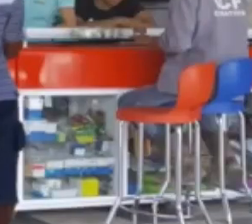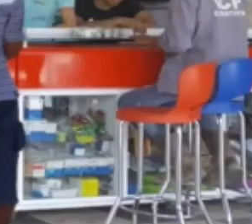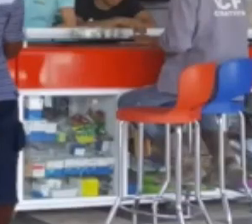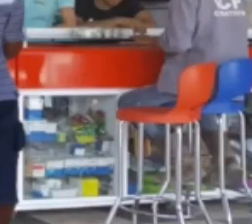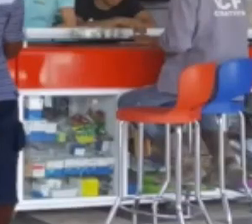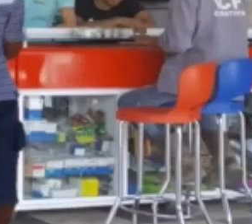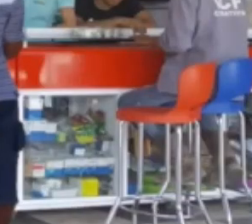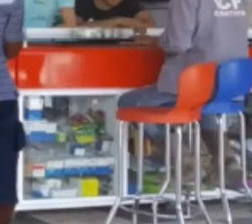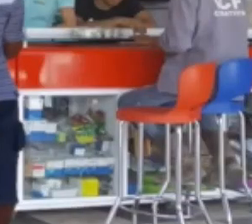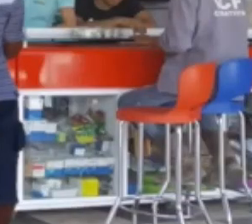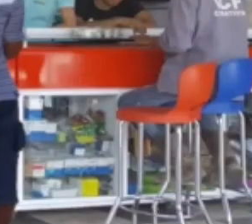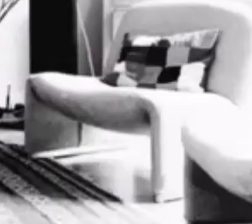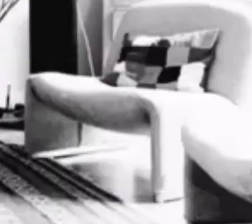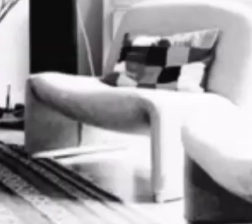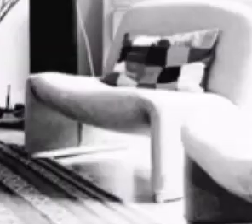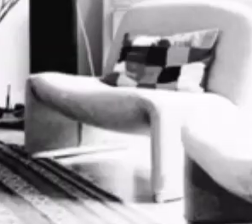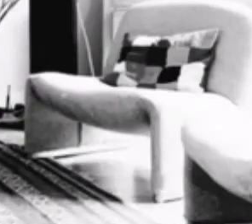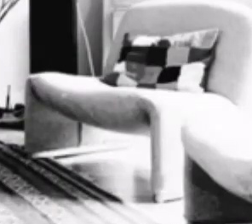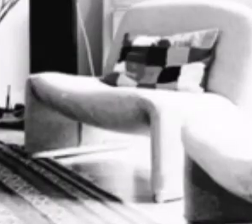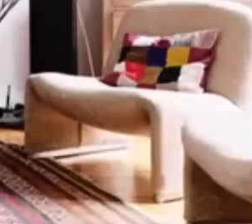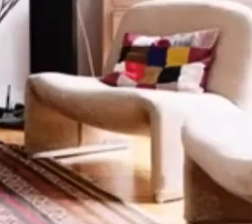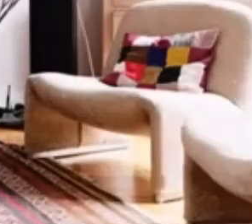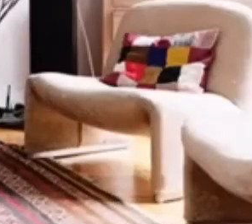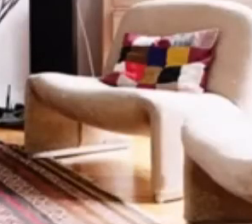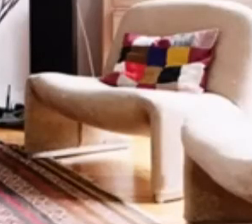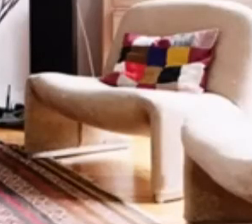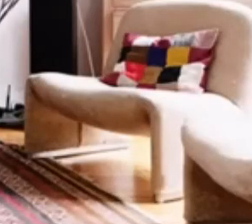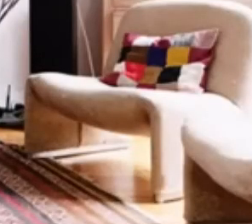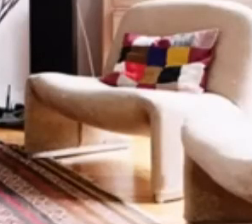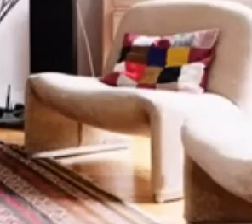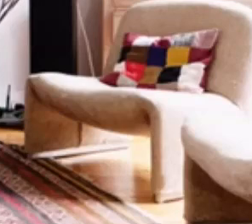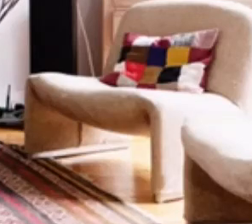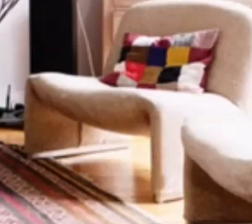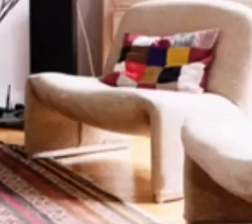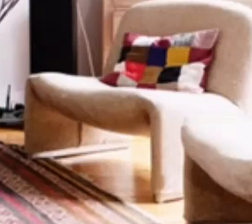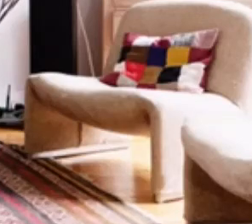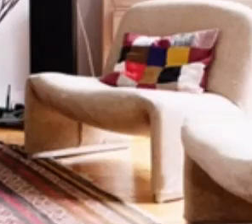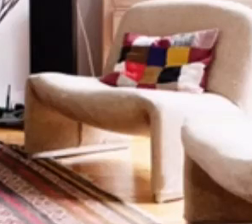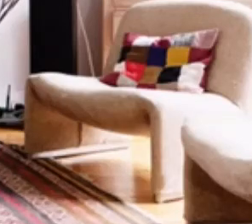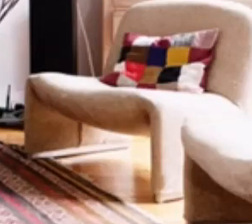Materiales eléctricos. Electrofer, ilumina tu vida.